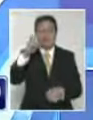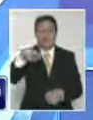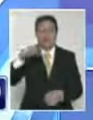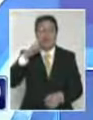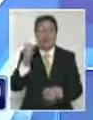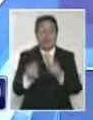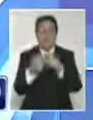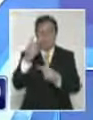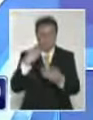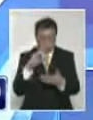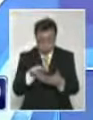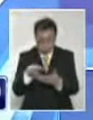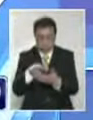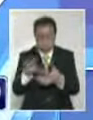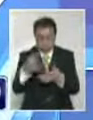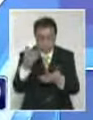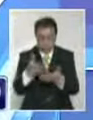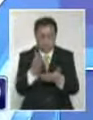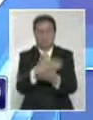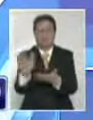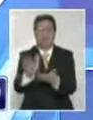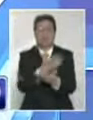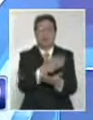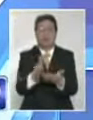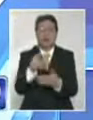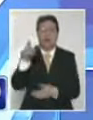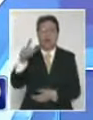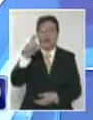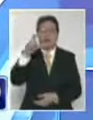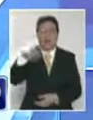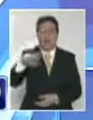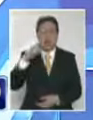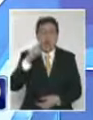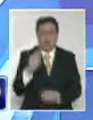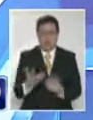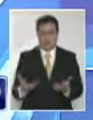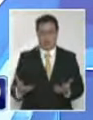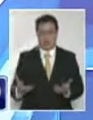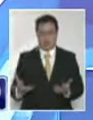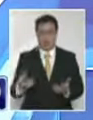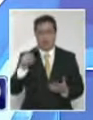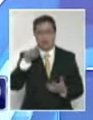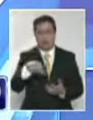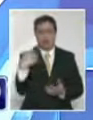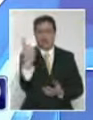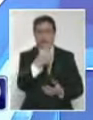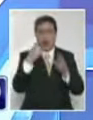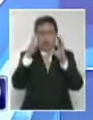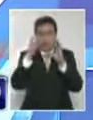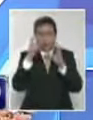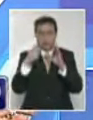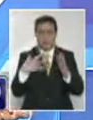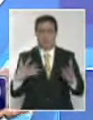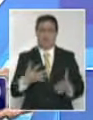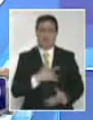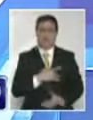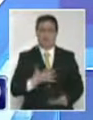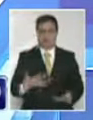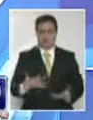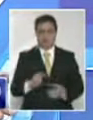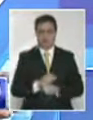O sea se perdía el control de los rollos de fotos. Y era como una cosa, y todos los fotógrafos un poco en chopo, eran